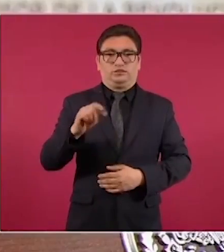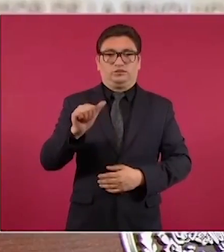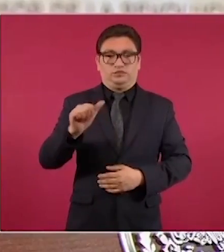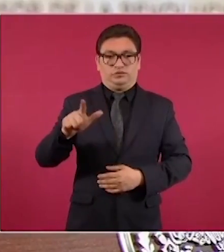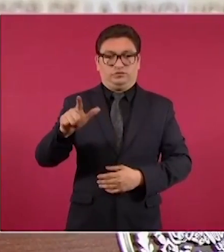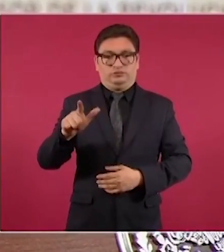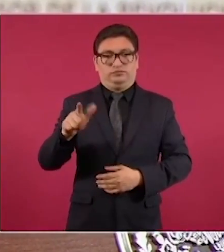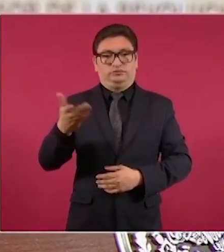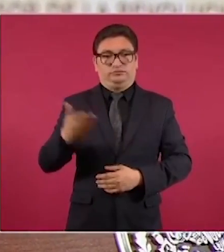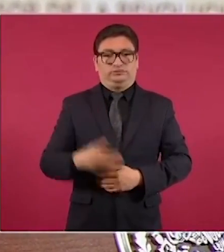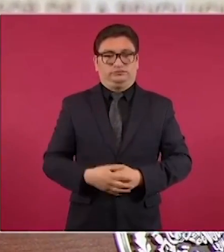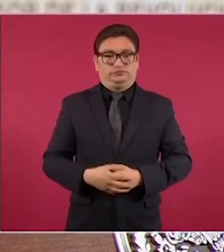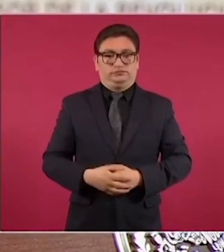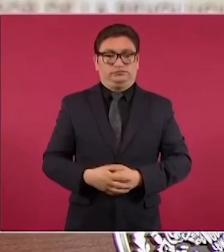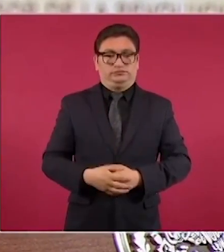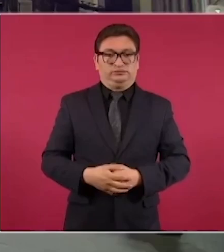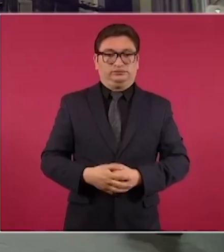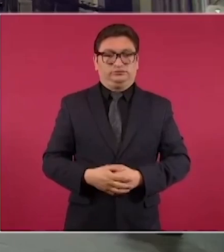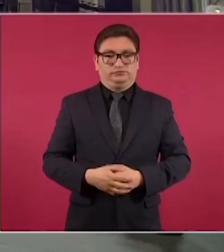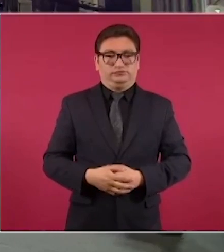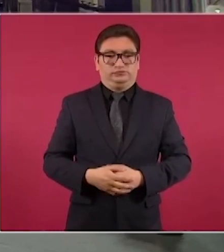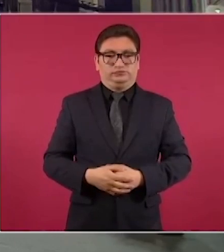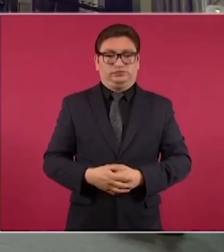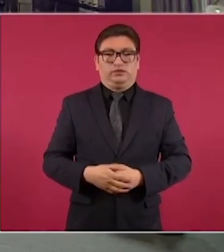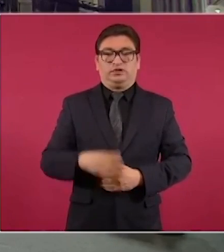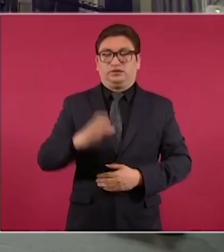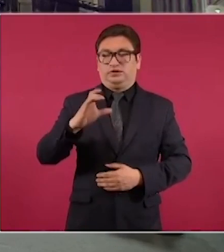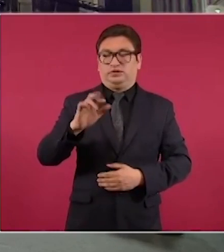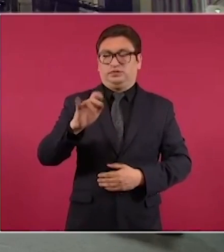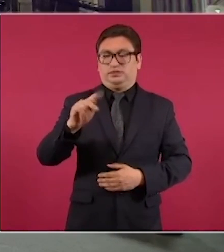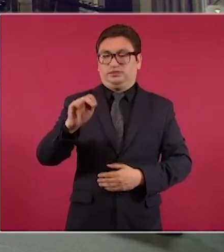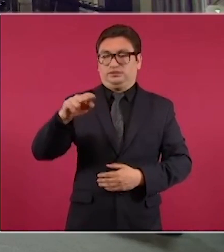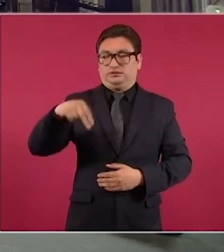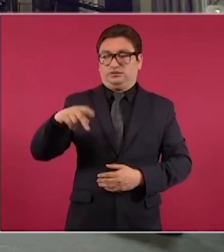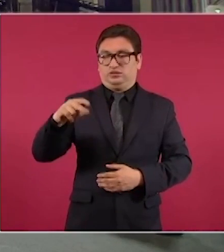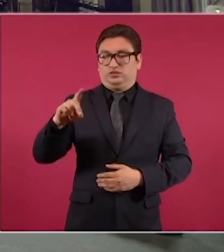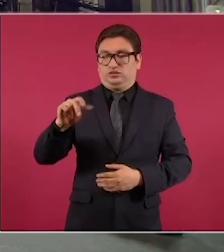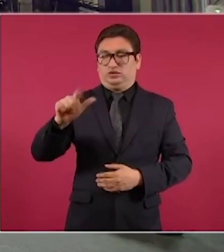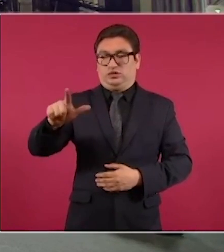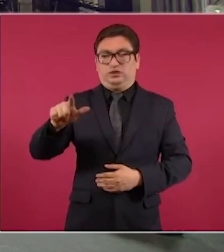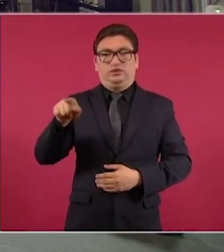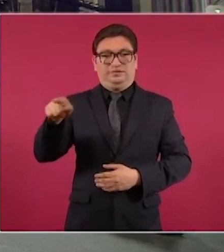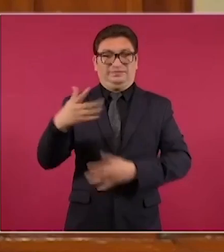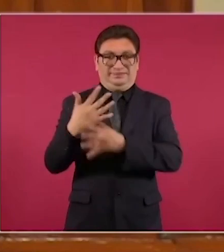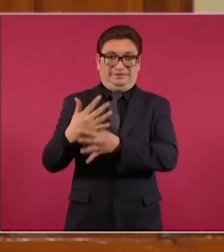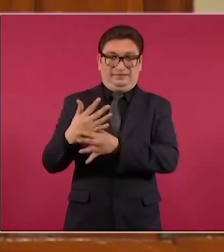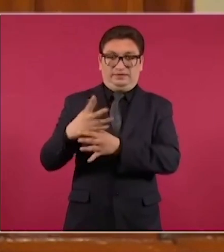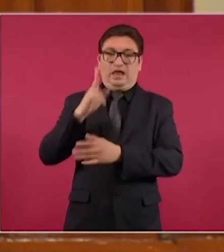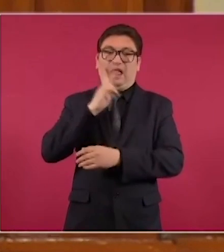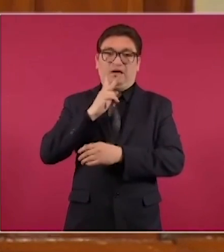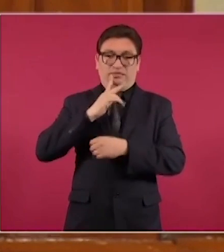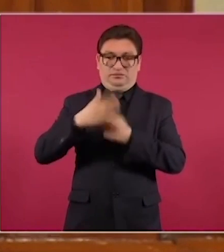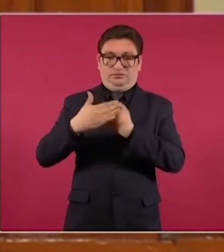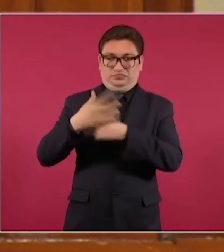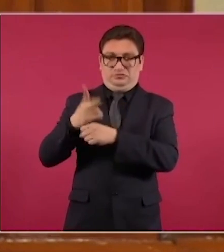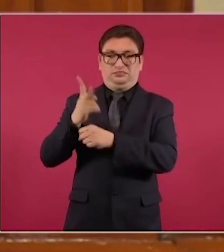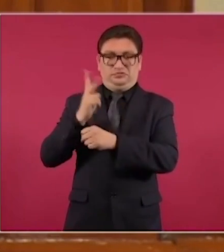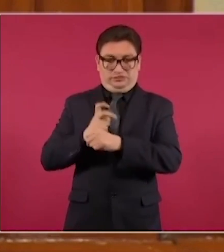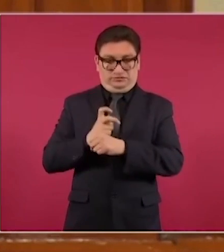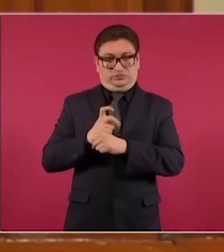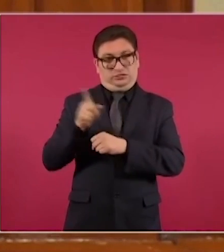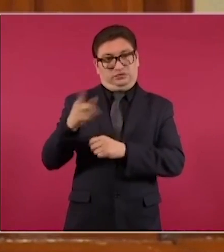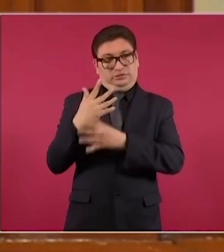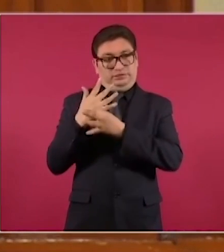nodal Ah a Cristian nodal Sí para ver si este lo invitamos Ya